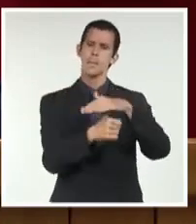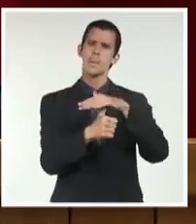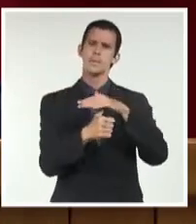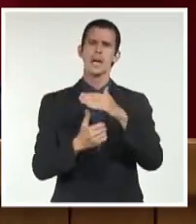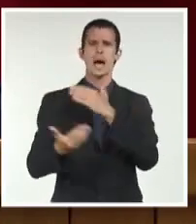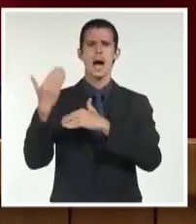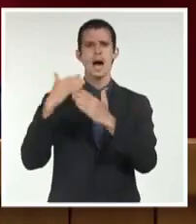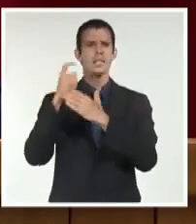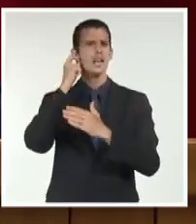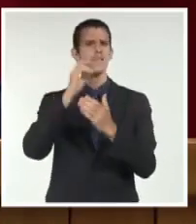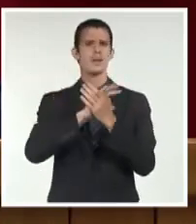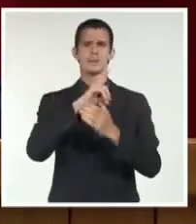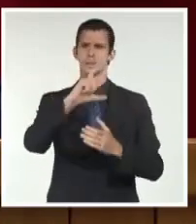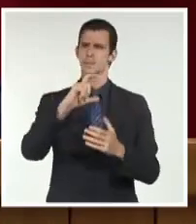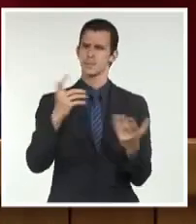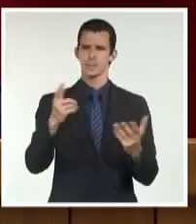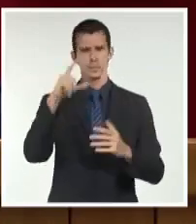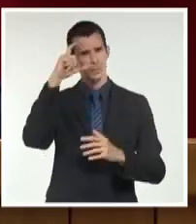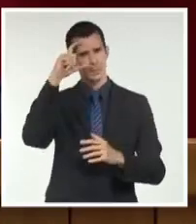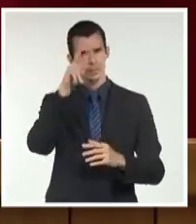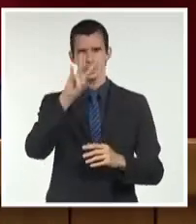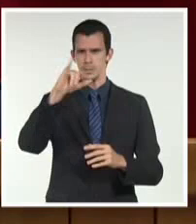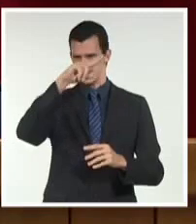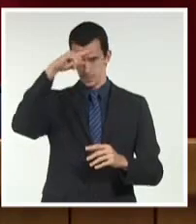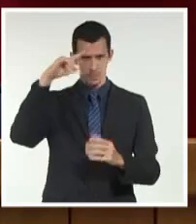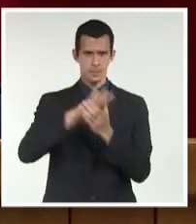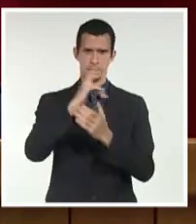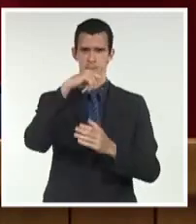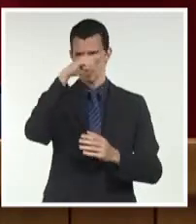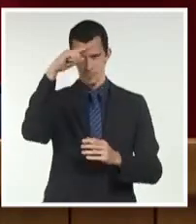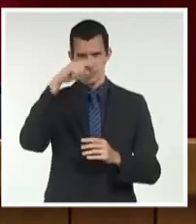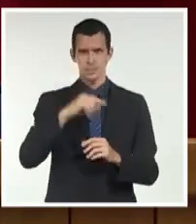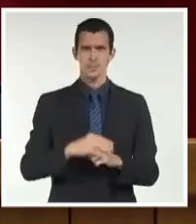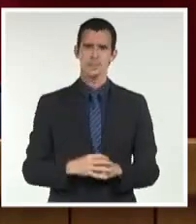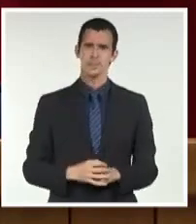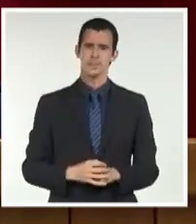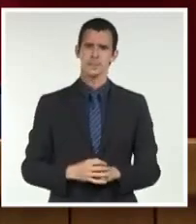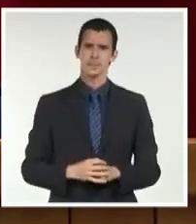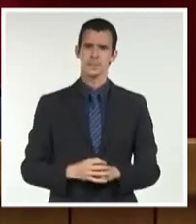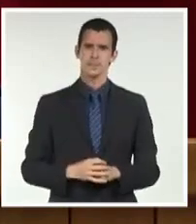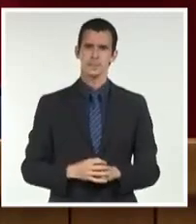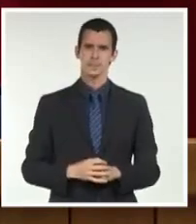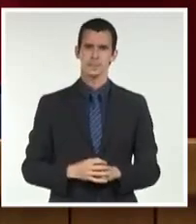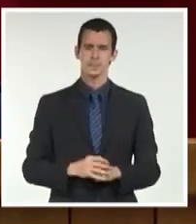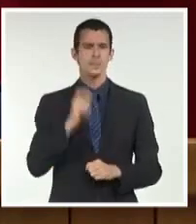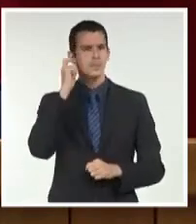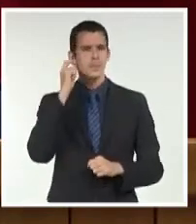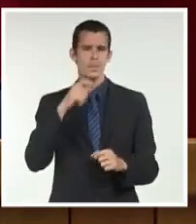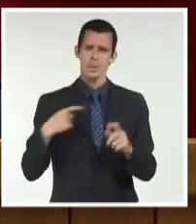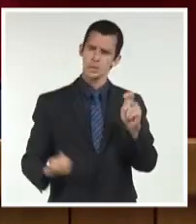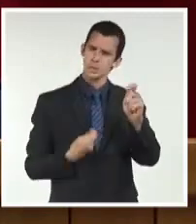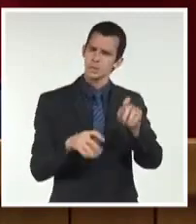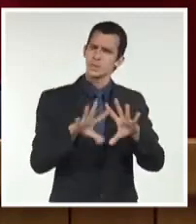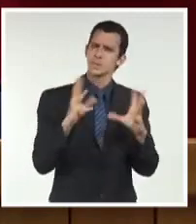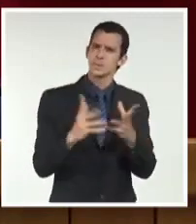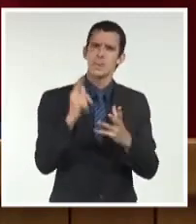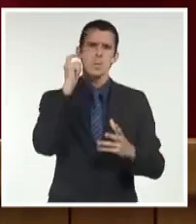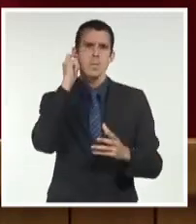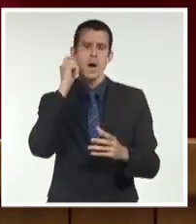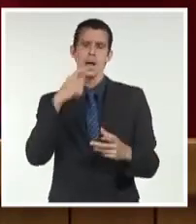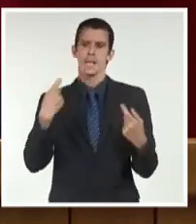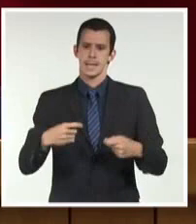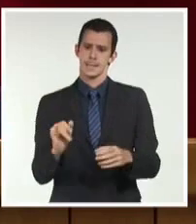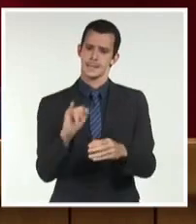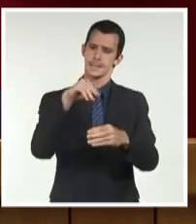de Mujeres Cubanas, Vilma Espín, incansable luchadora por los derechos de la mujer, la inclusión social y